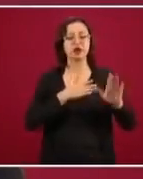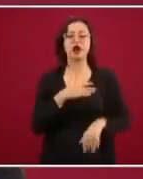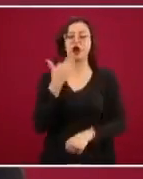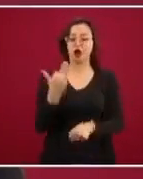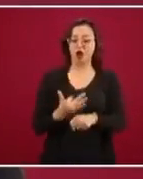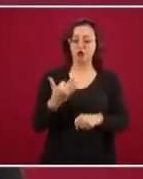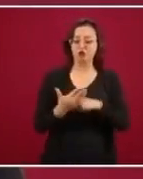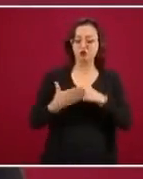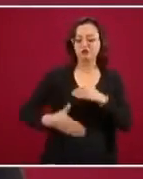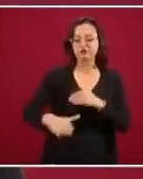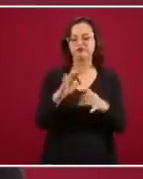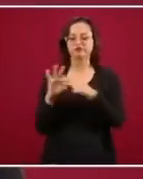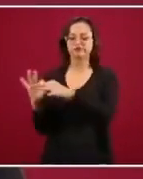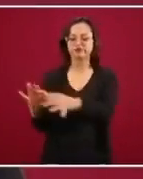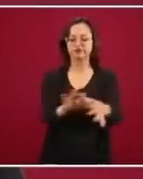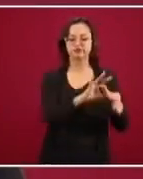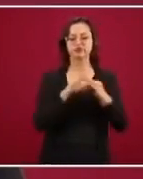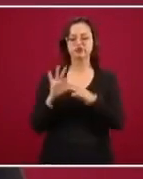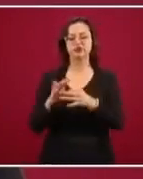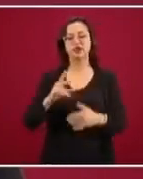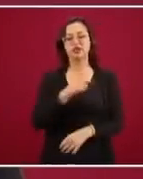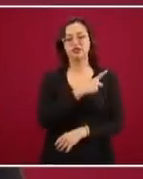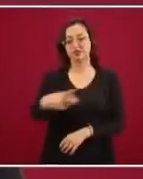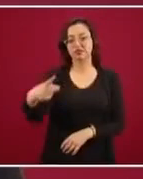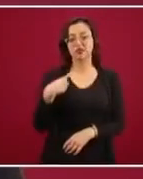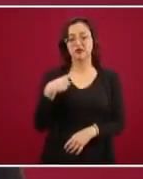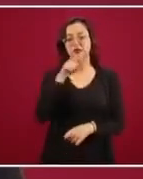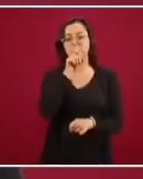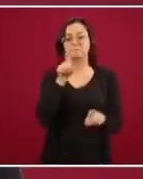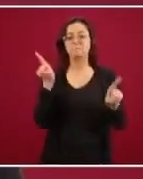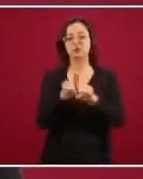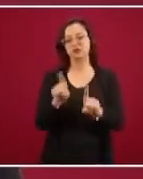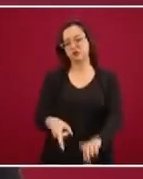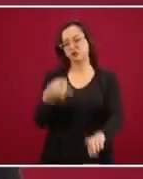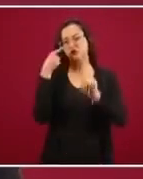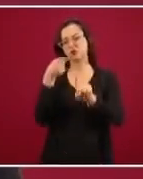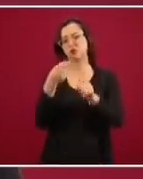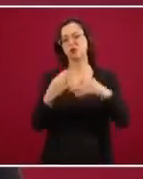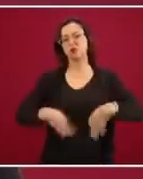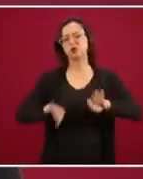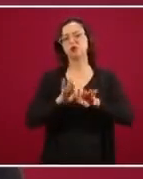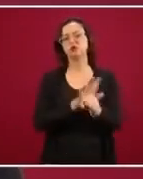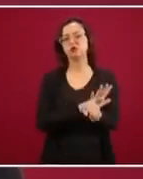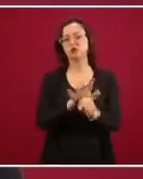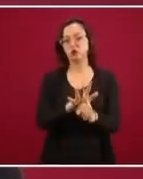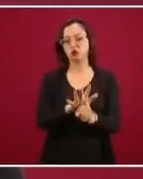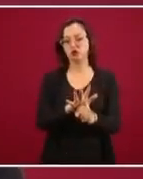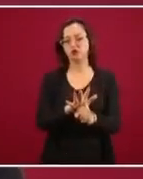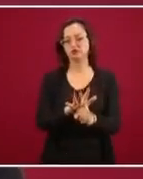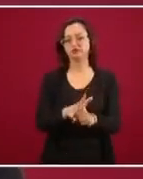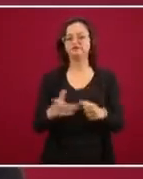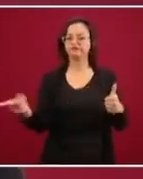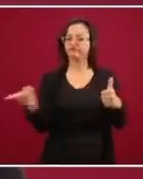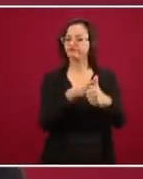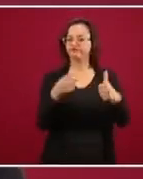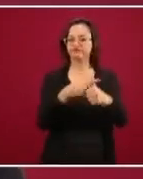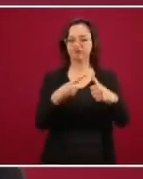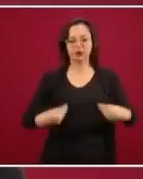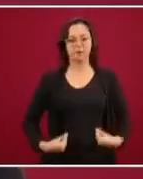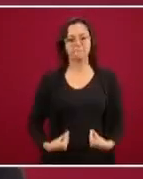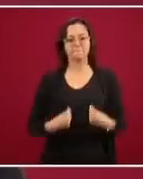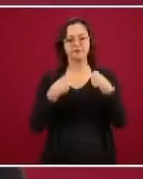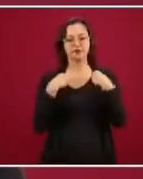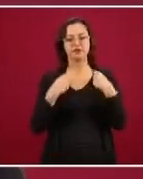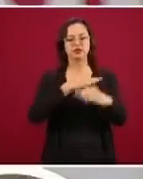generar unión entre todos los mexicanos y centrarlos algo realmente importante que es privilegiar la vida de cada